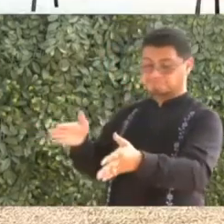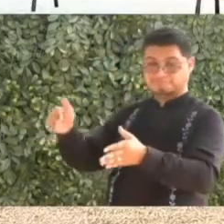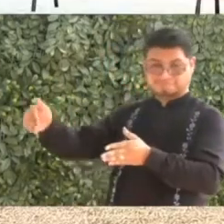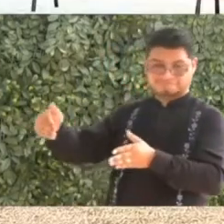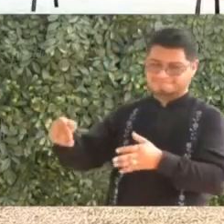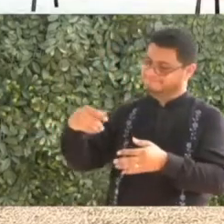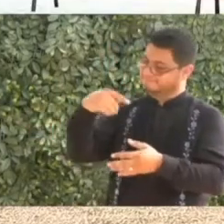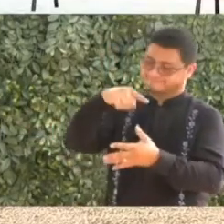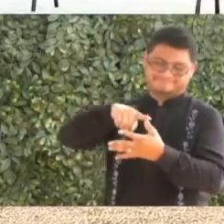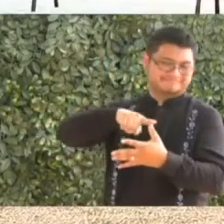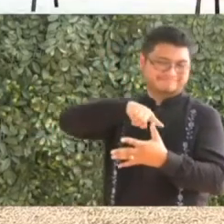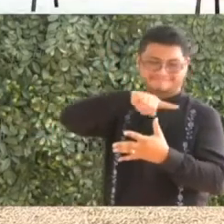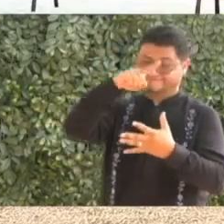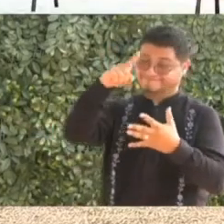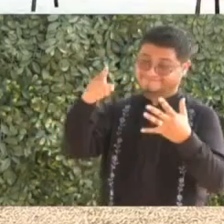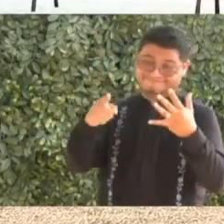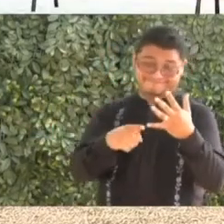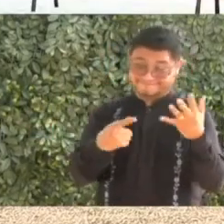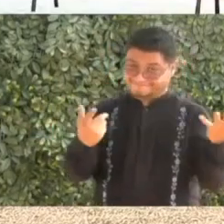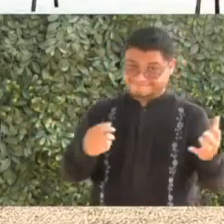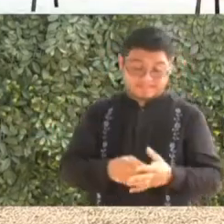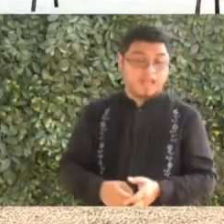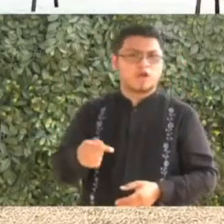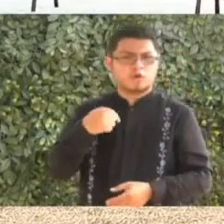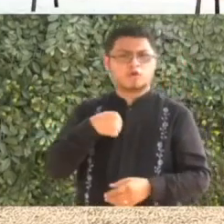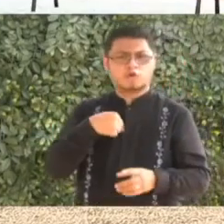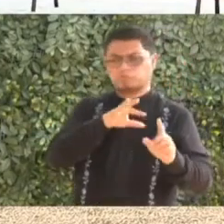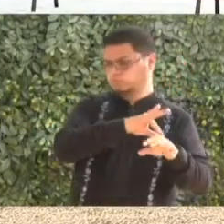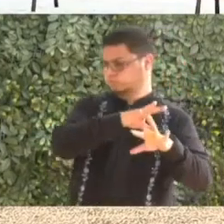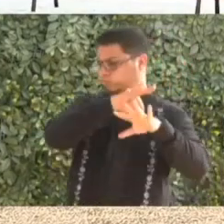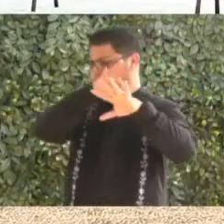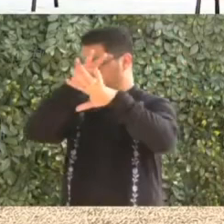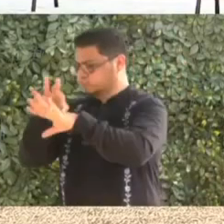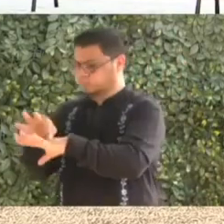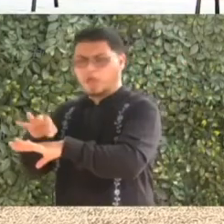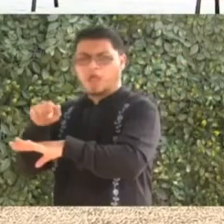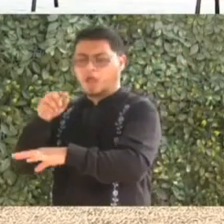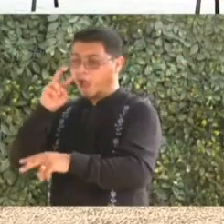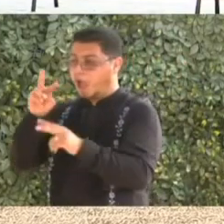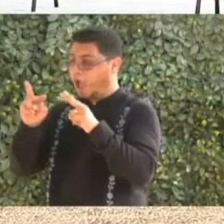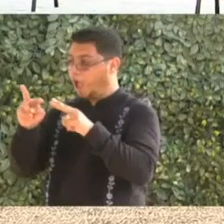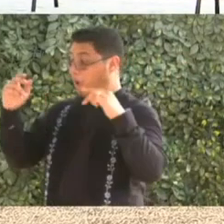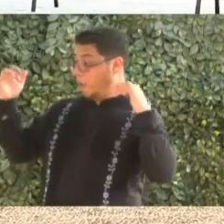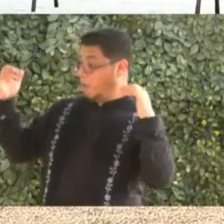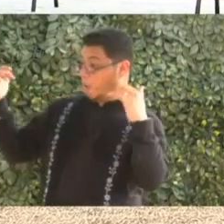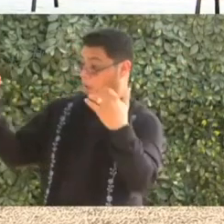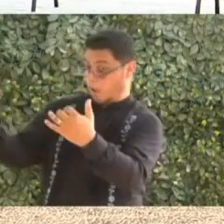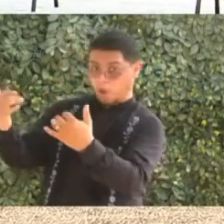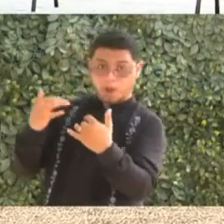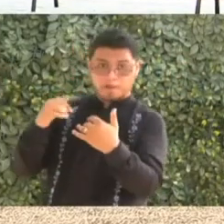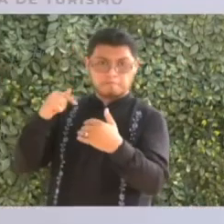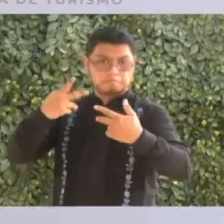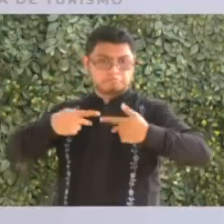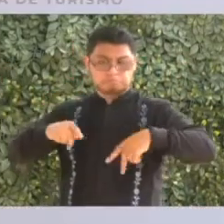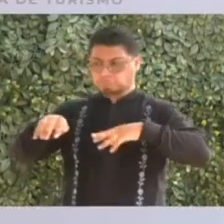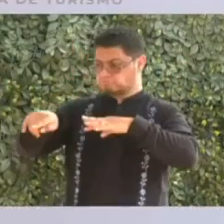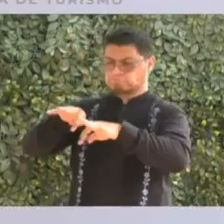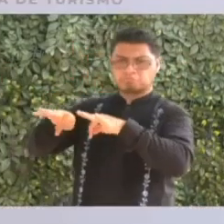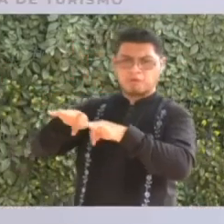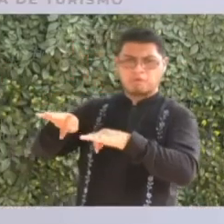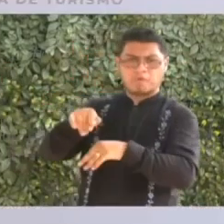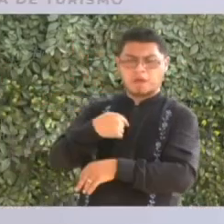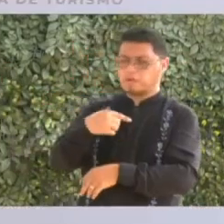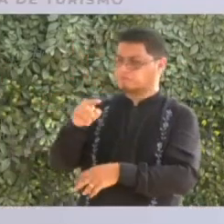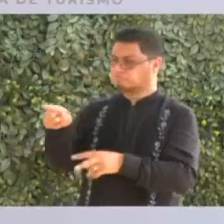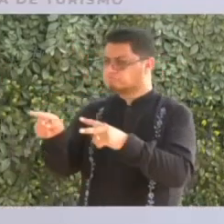Bueno, estuve ahí y llegaron los trabajadores del SUTER